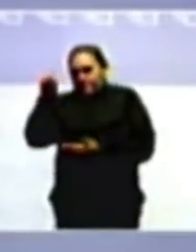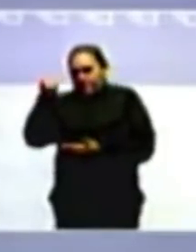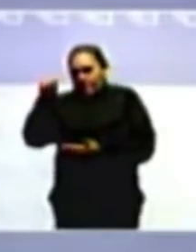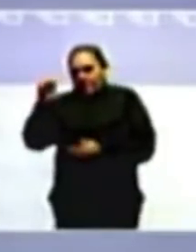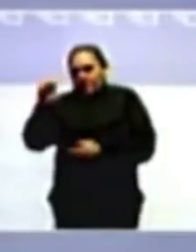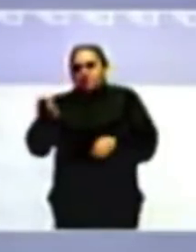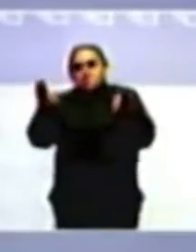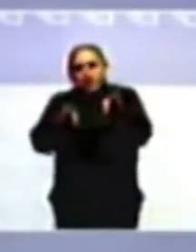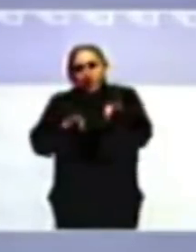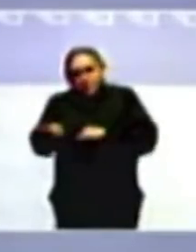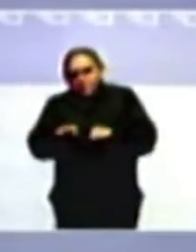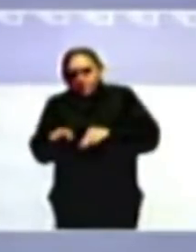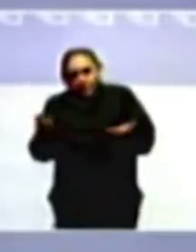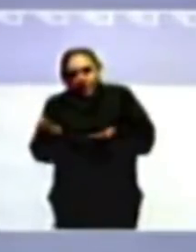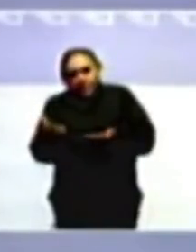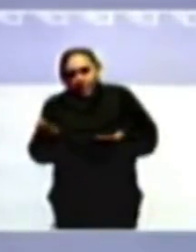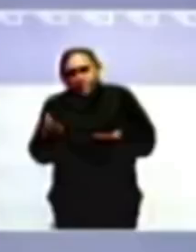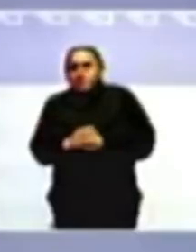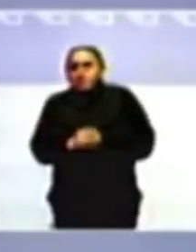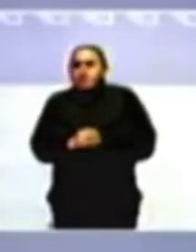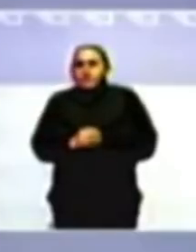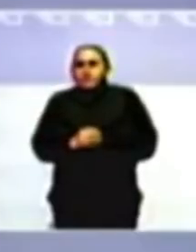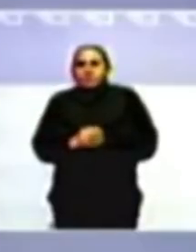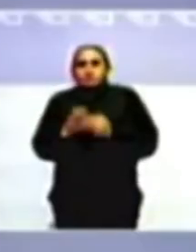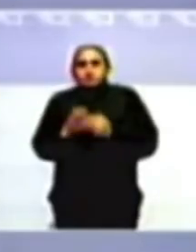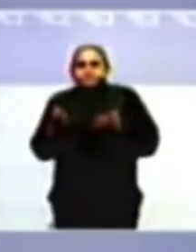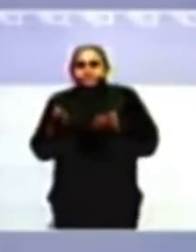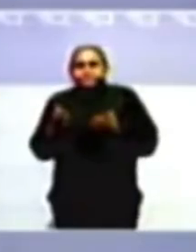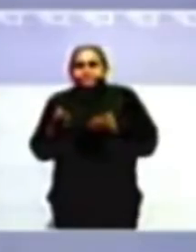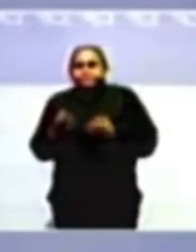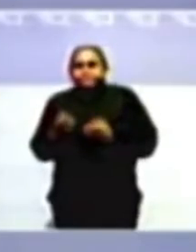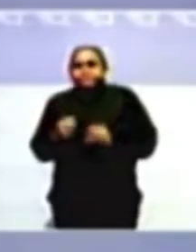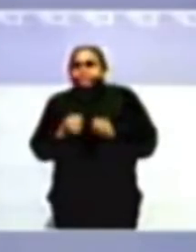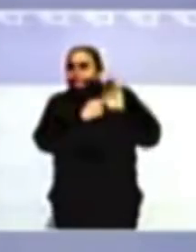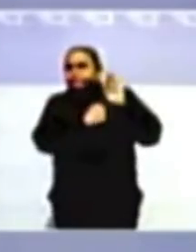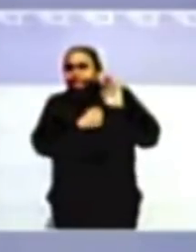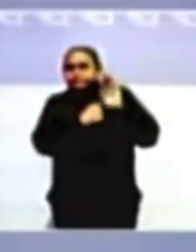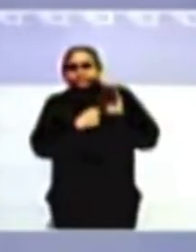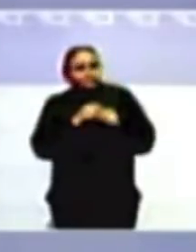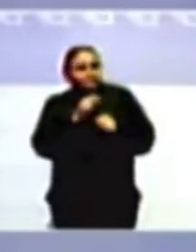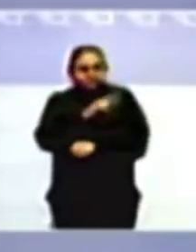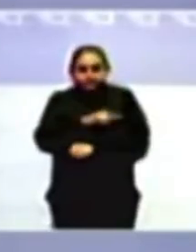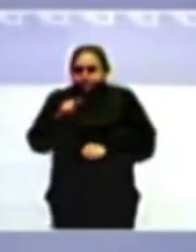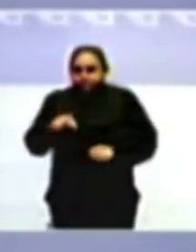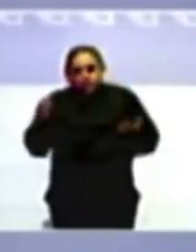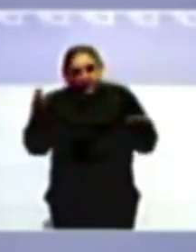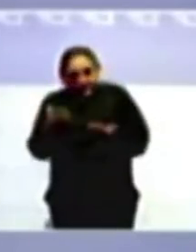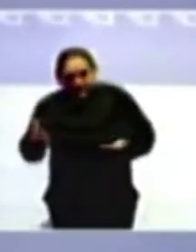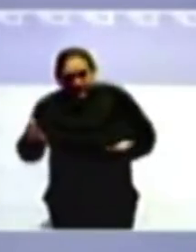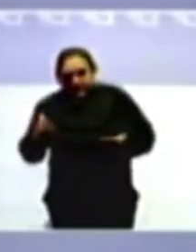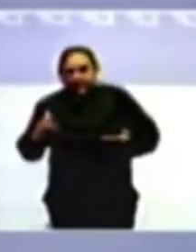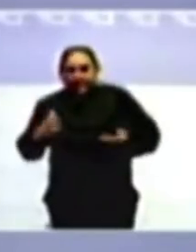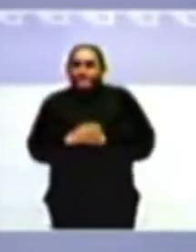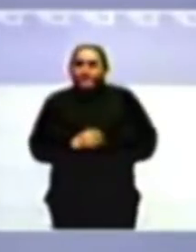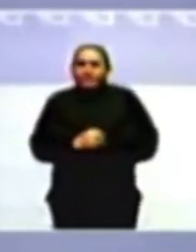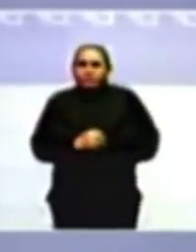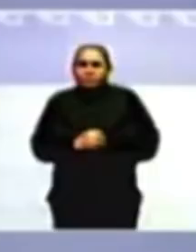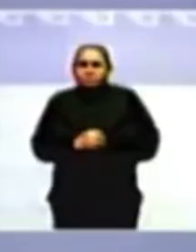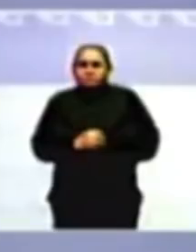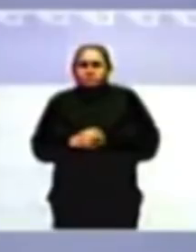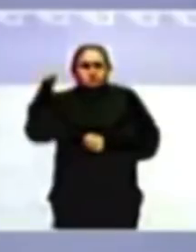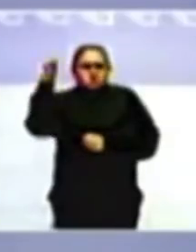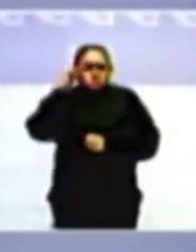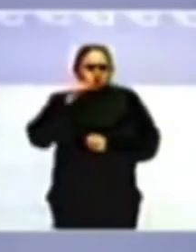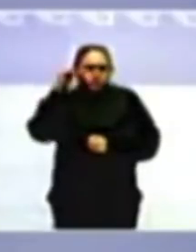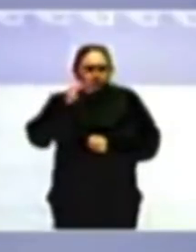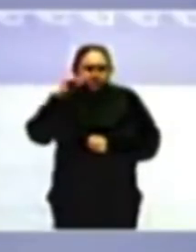la refinería, igual la prometieron en la península de Atasta. Nunca lo hicieron, siempre han mentido. Yo no he conocido a una